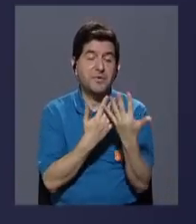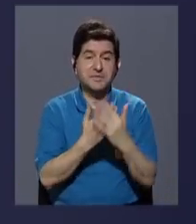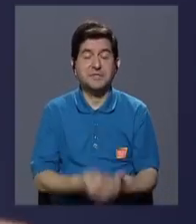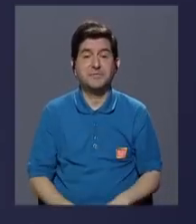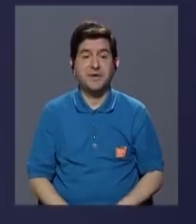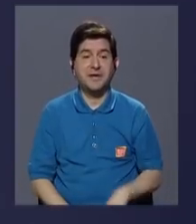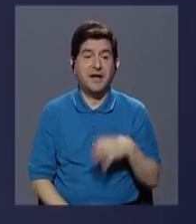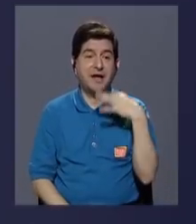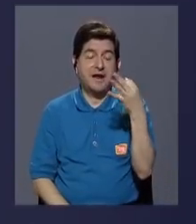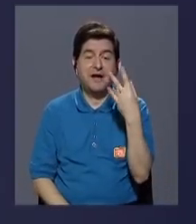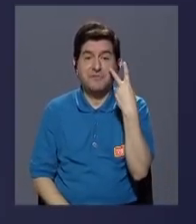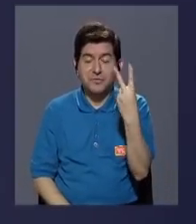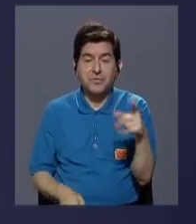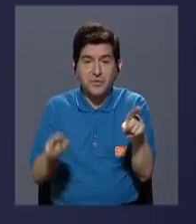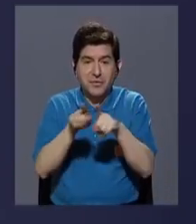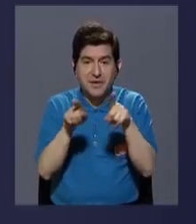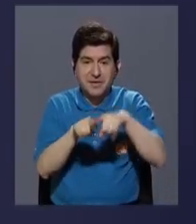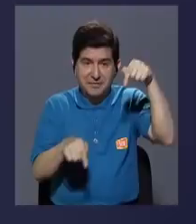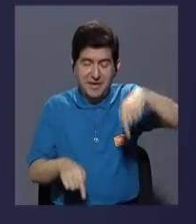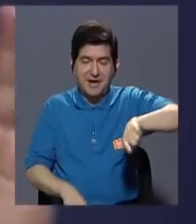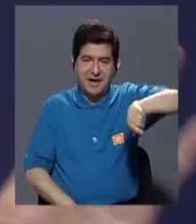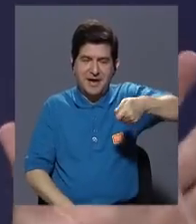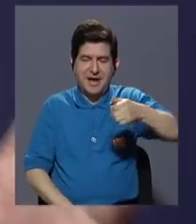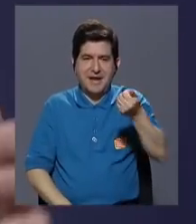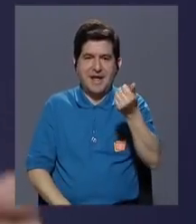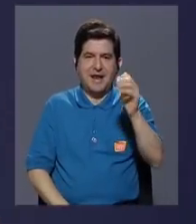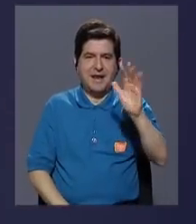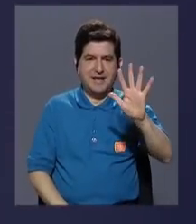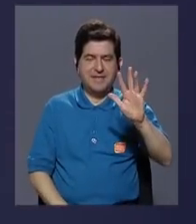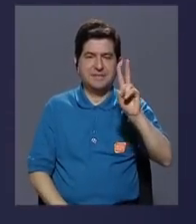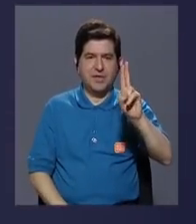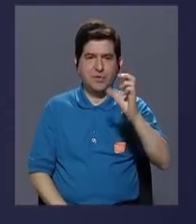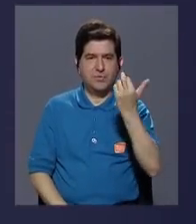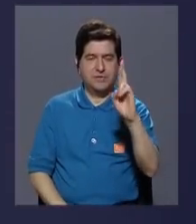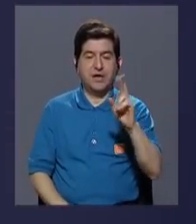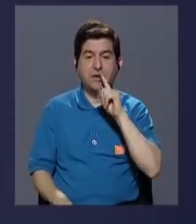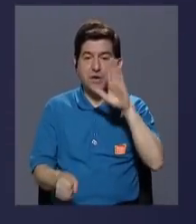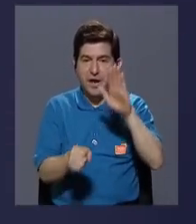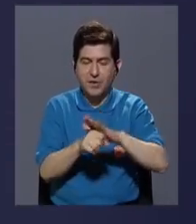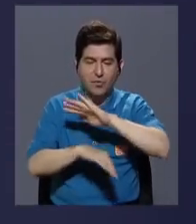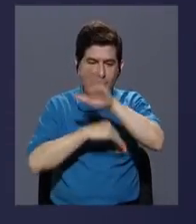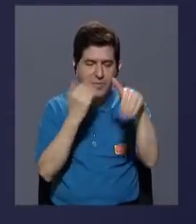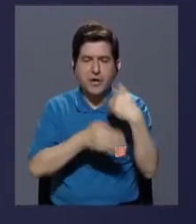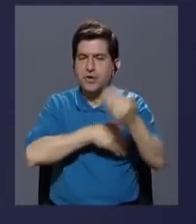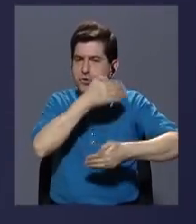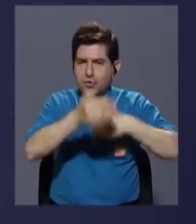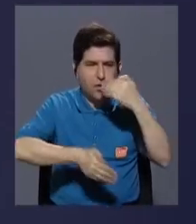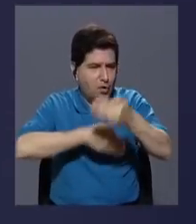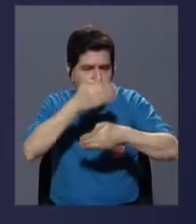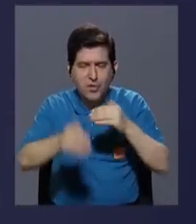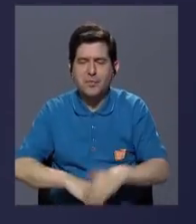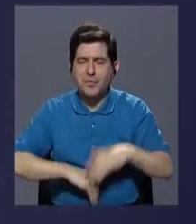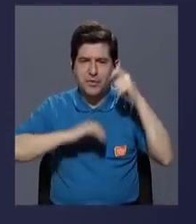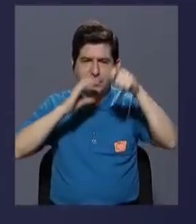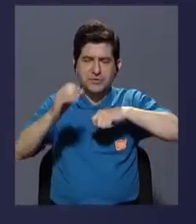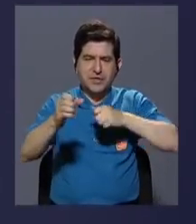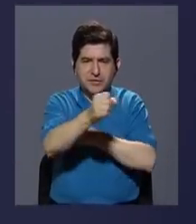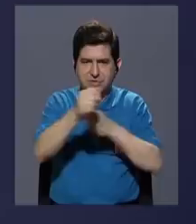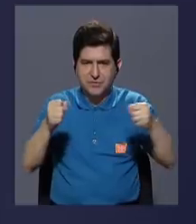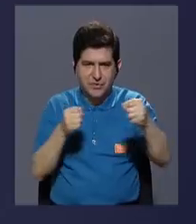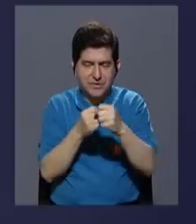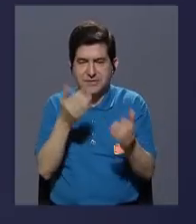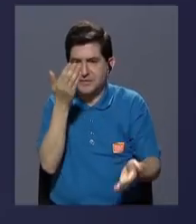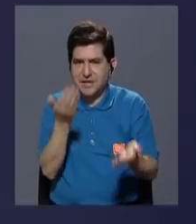presentar aquí en el canal 15 cuando cumpla toda su ruta de de cines y salas sería para nosotros